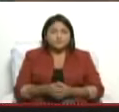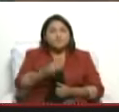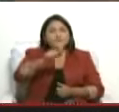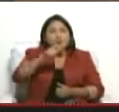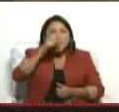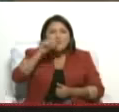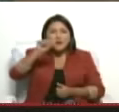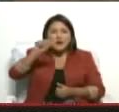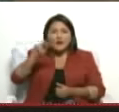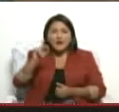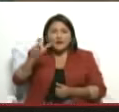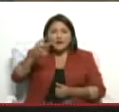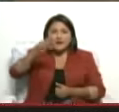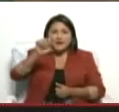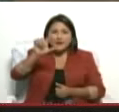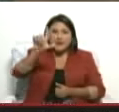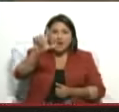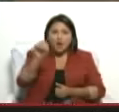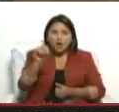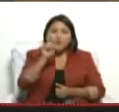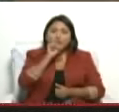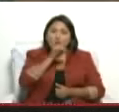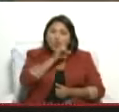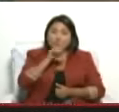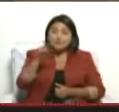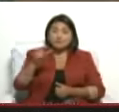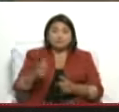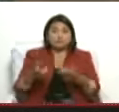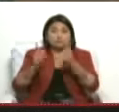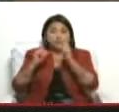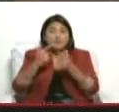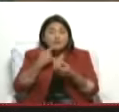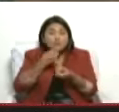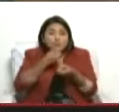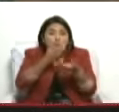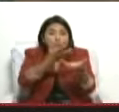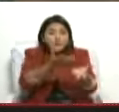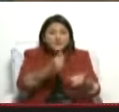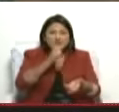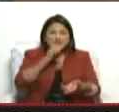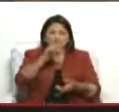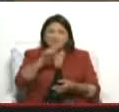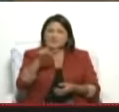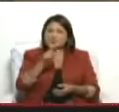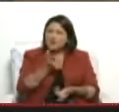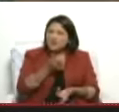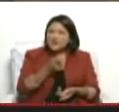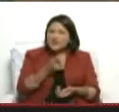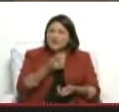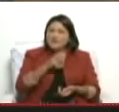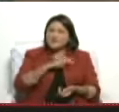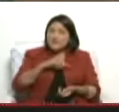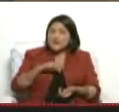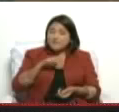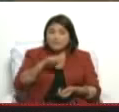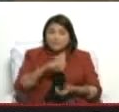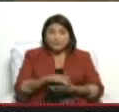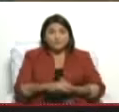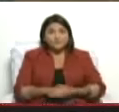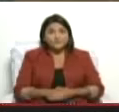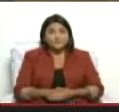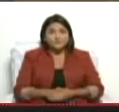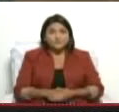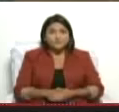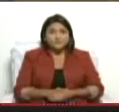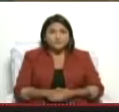Angelo Heredia que ha permitido develar Quiénes estaban involucrados con él en esta trama Quienes no saben o no